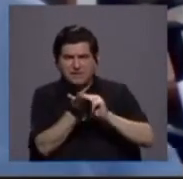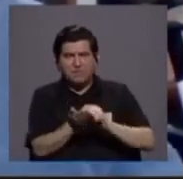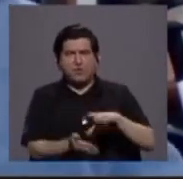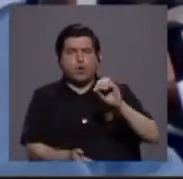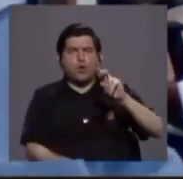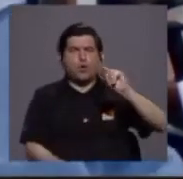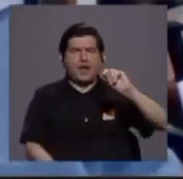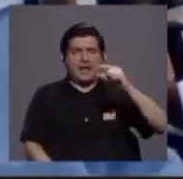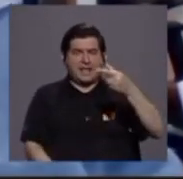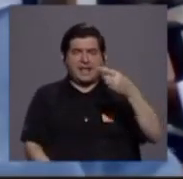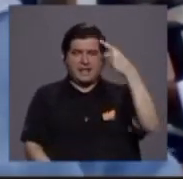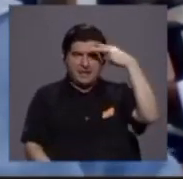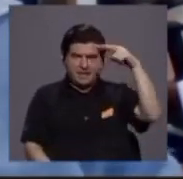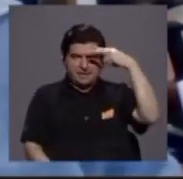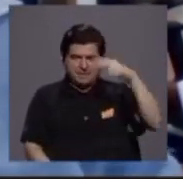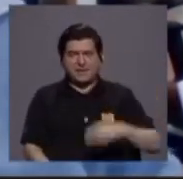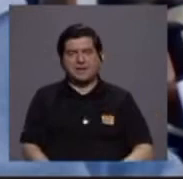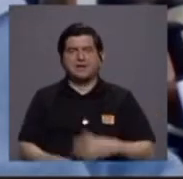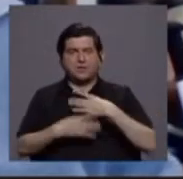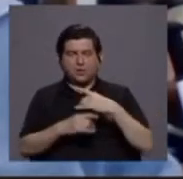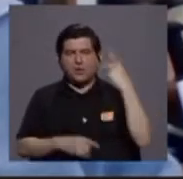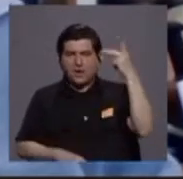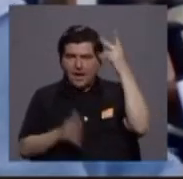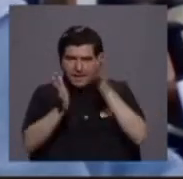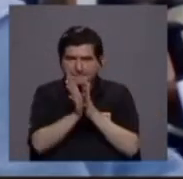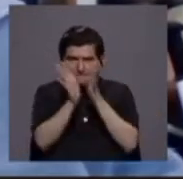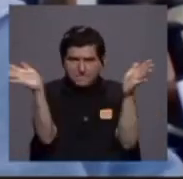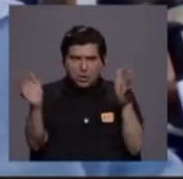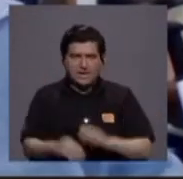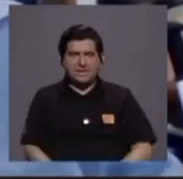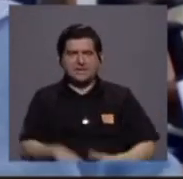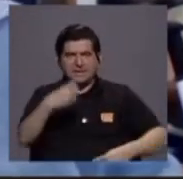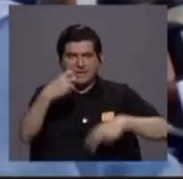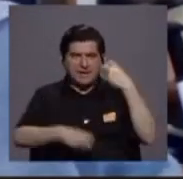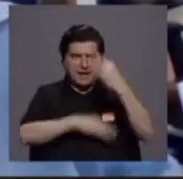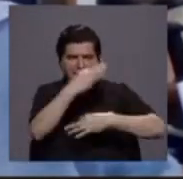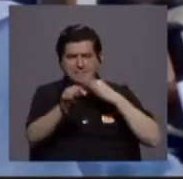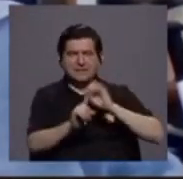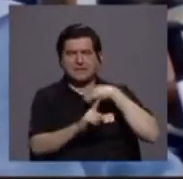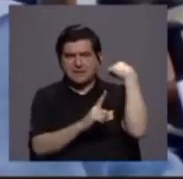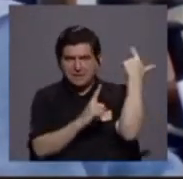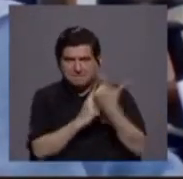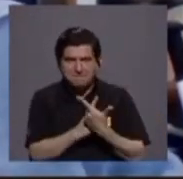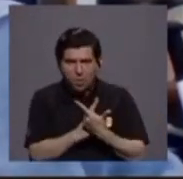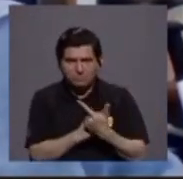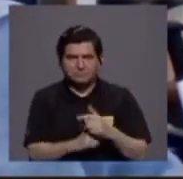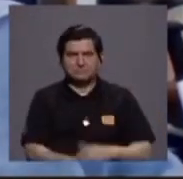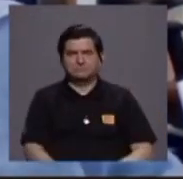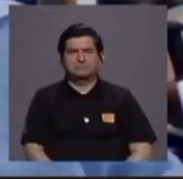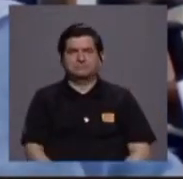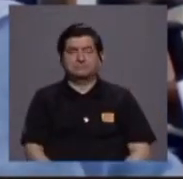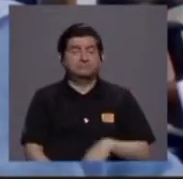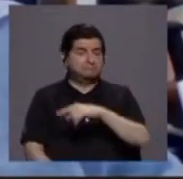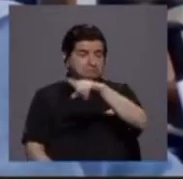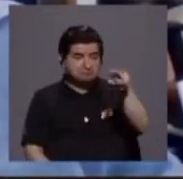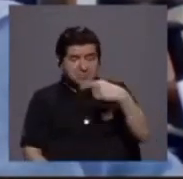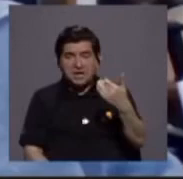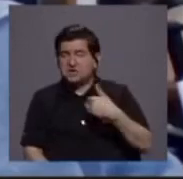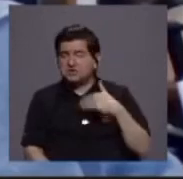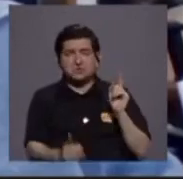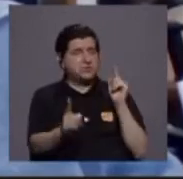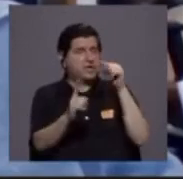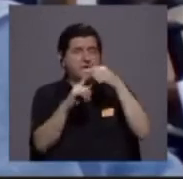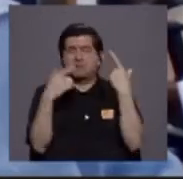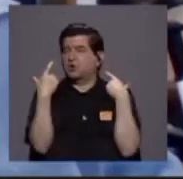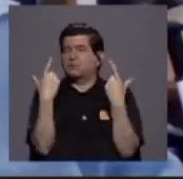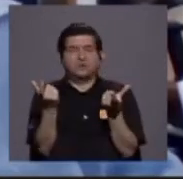en México que interesada en política pública y en problemáticas de índole social. Entonces para ellos no tiene fines de